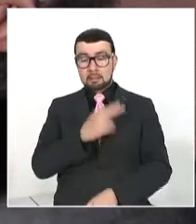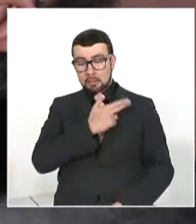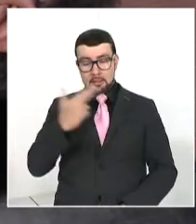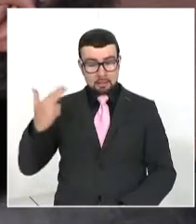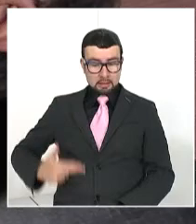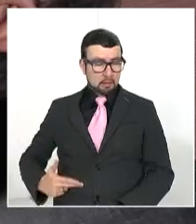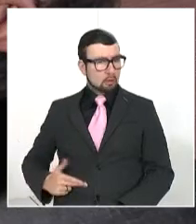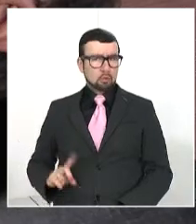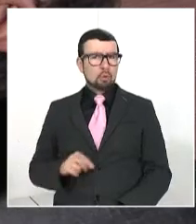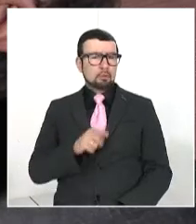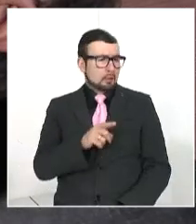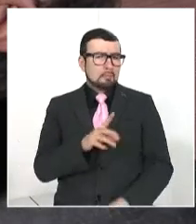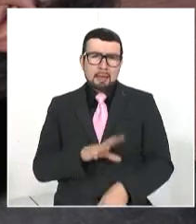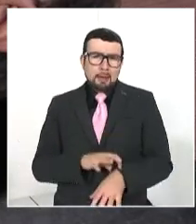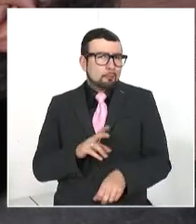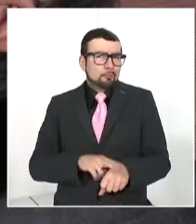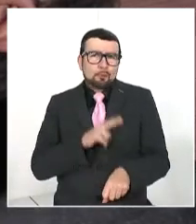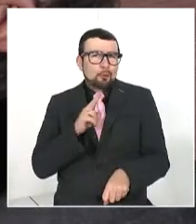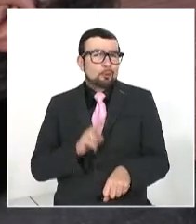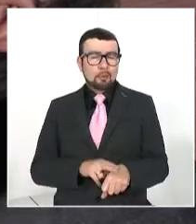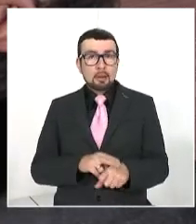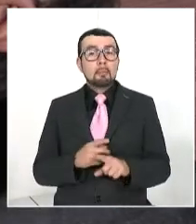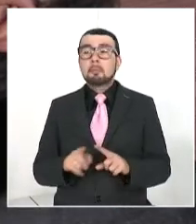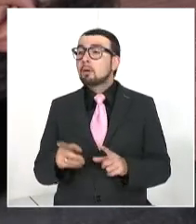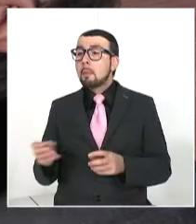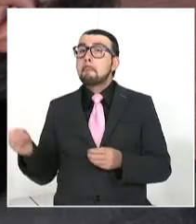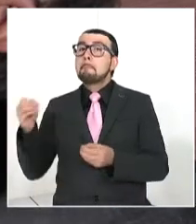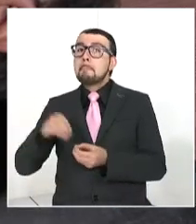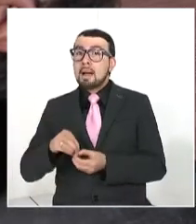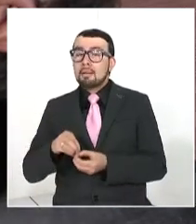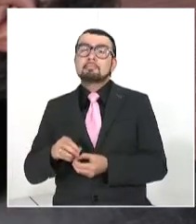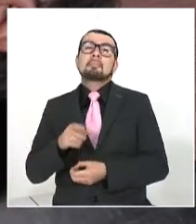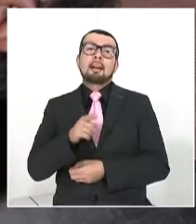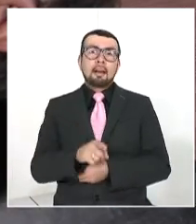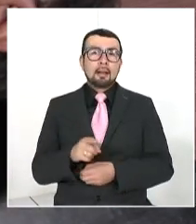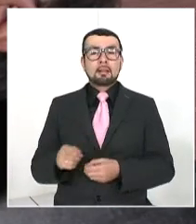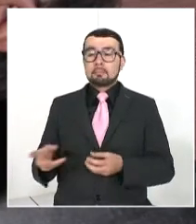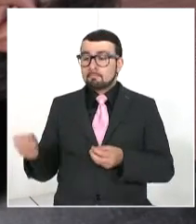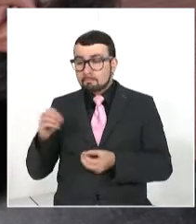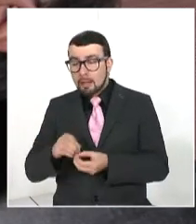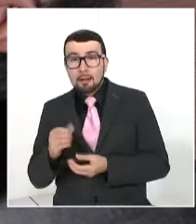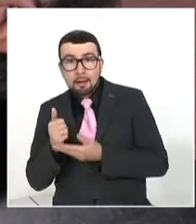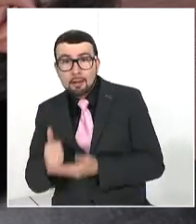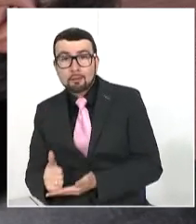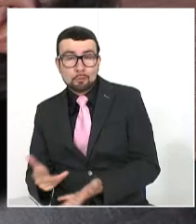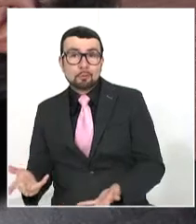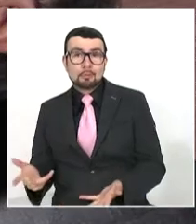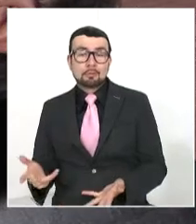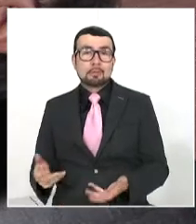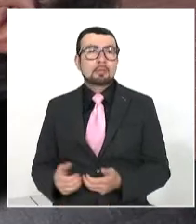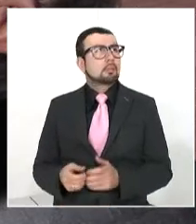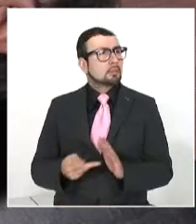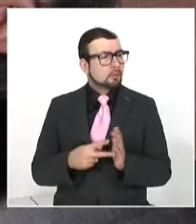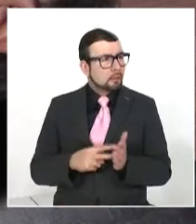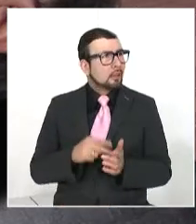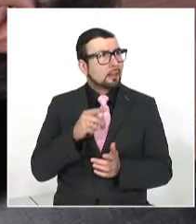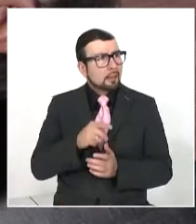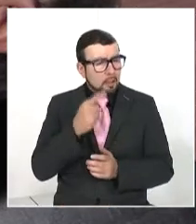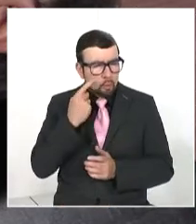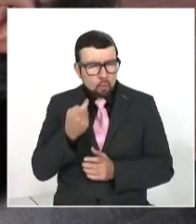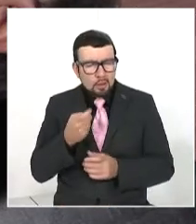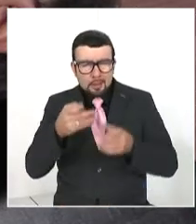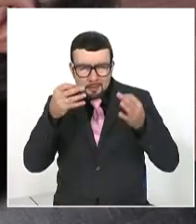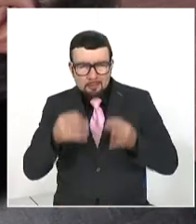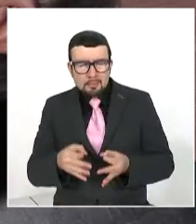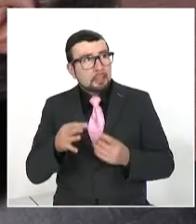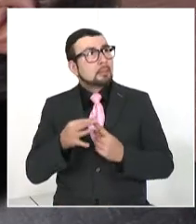médico ortodoxo, pero ¿de qué más va a hablar? De tratamientos complementarios. Ahí está ubicando unos puntos específicos donde